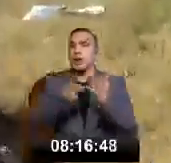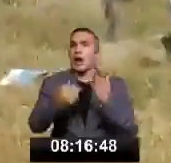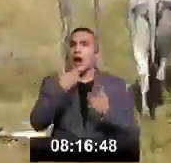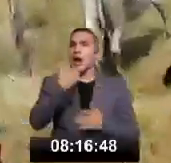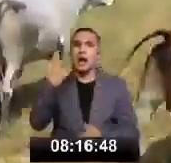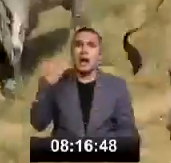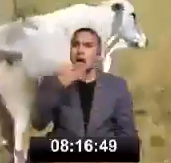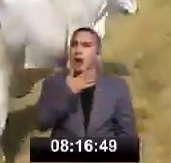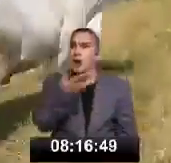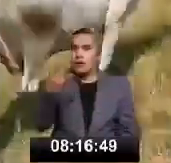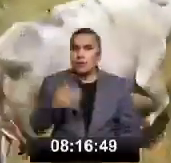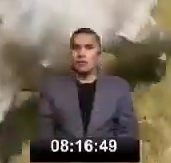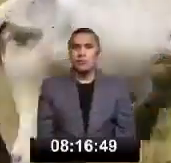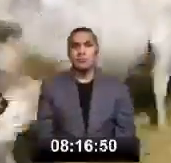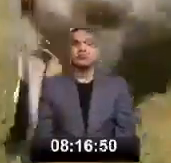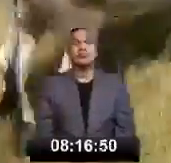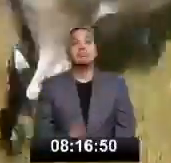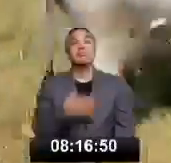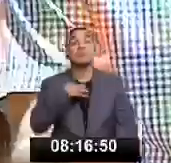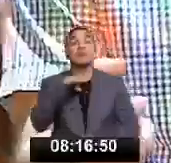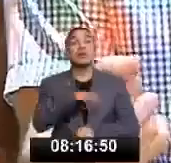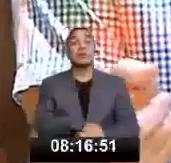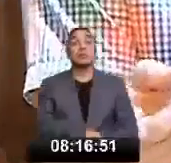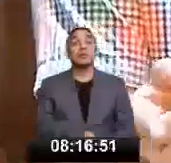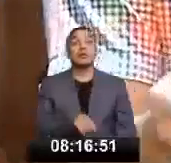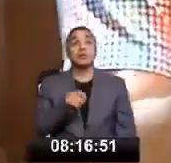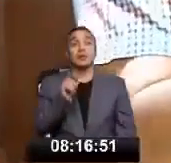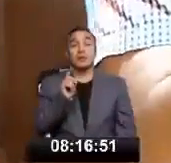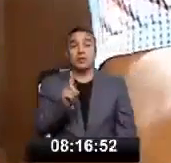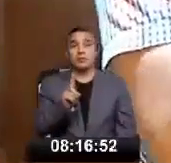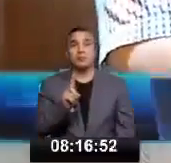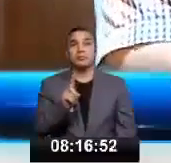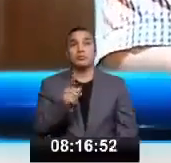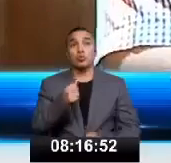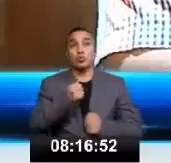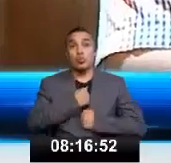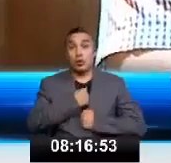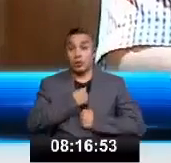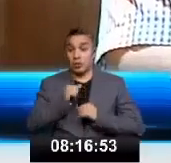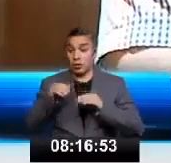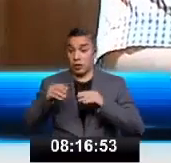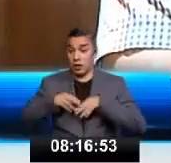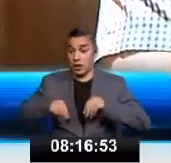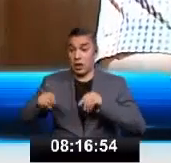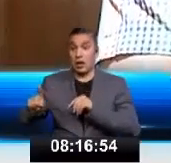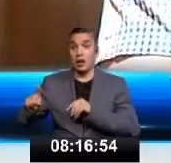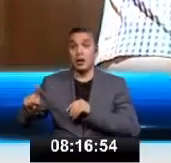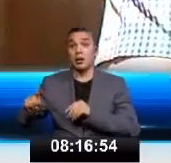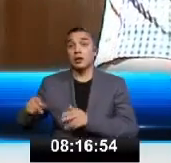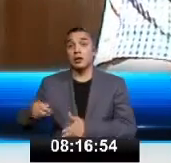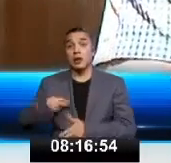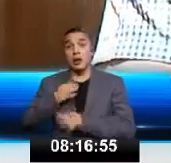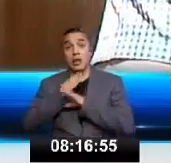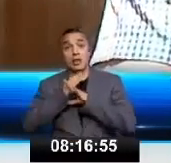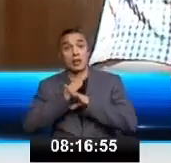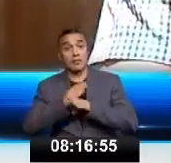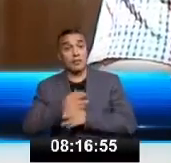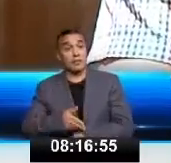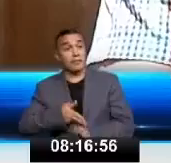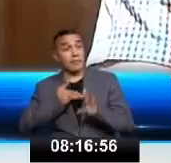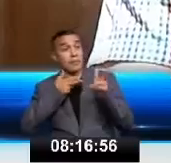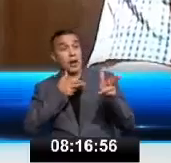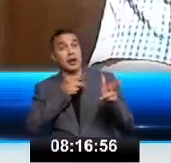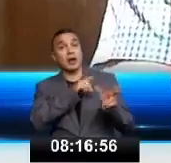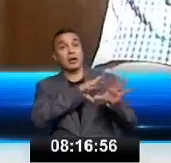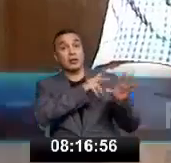algo increíble. Está preso el dueño de la propiedad por haber utilizado un arma,